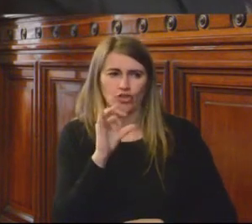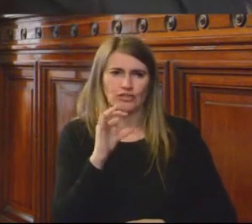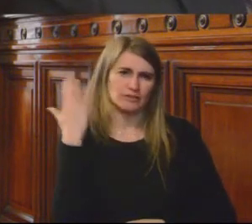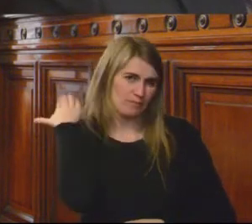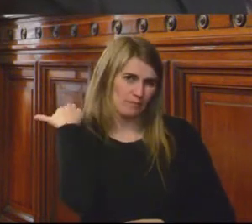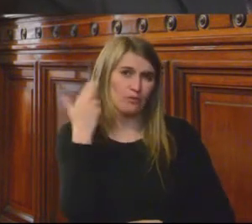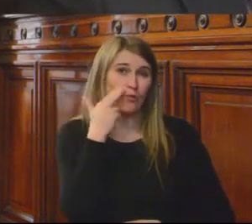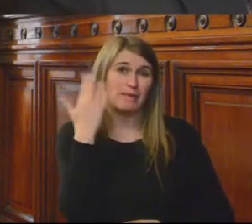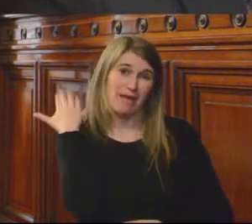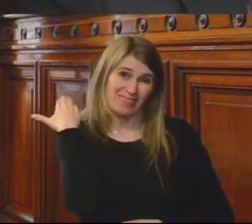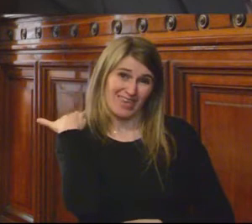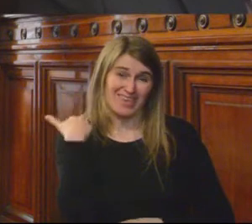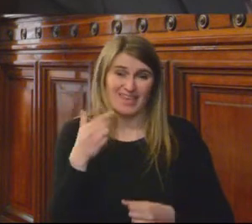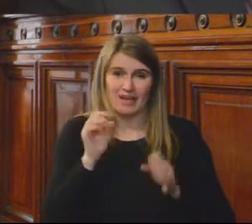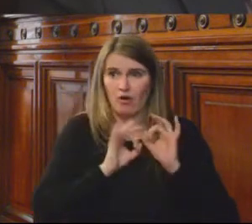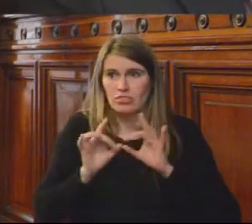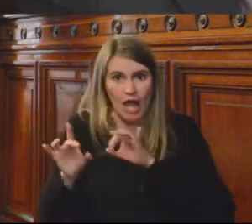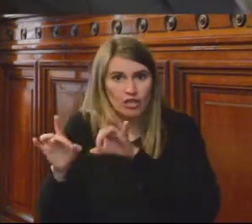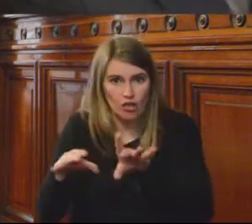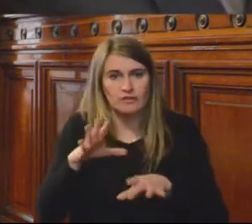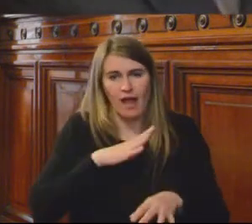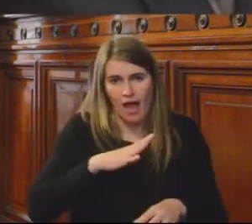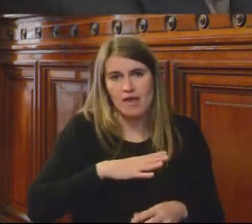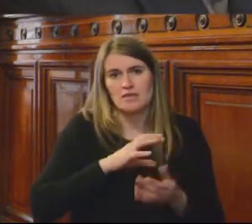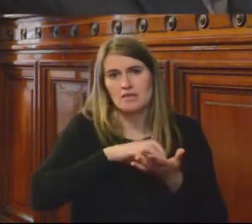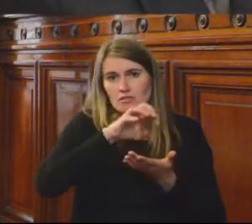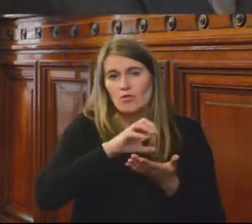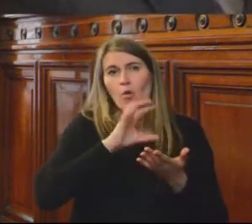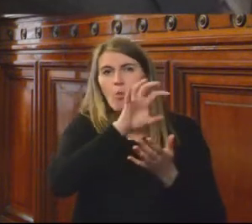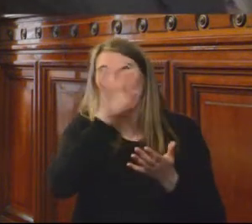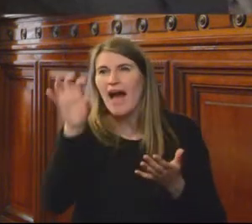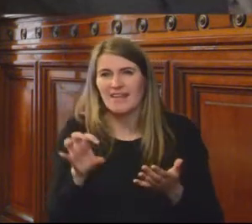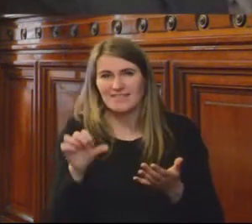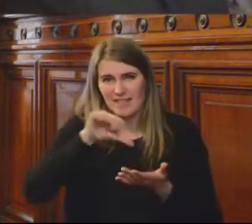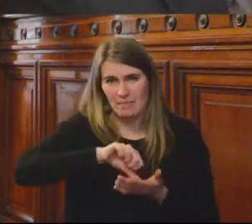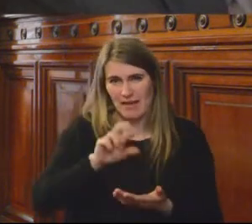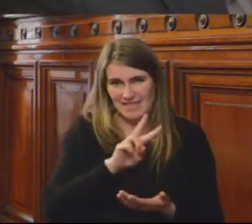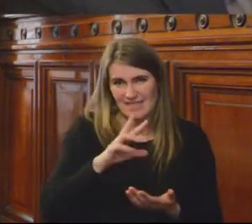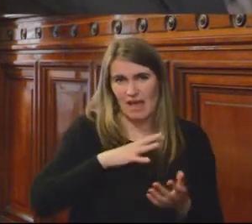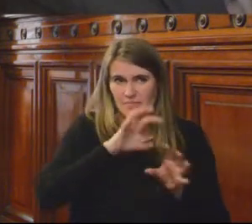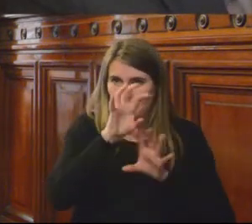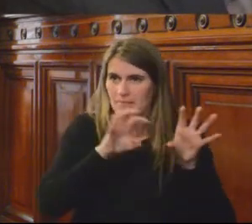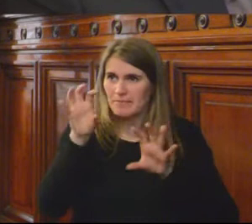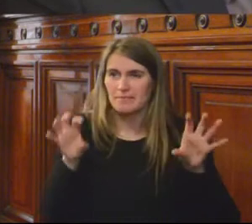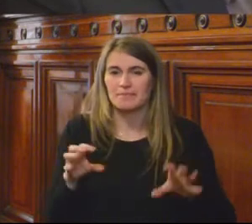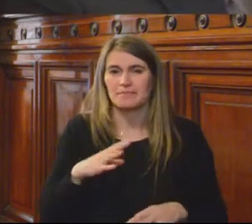calabozos policiales en estados del país, en Táchira, en Zulia. Se han levantado, inclusive